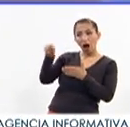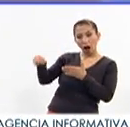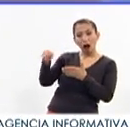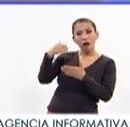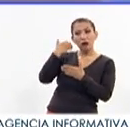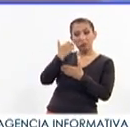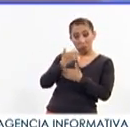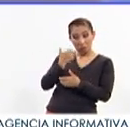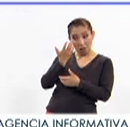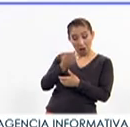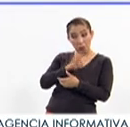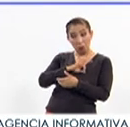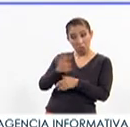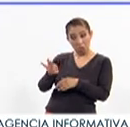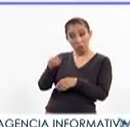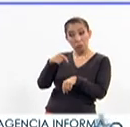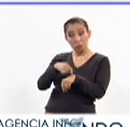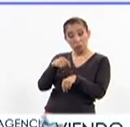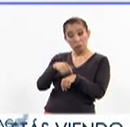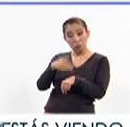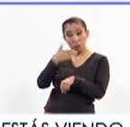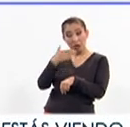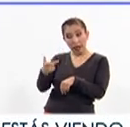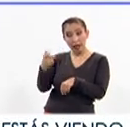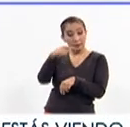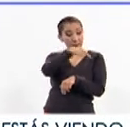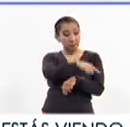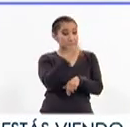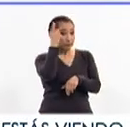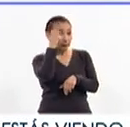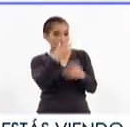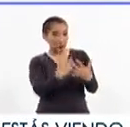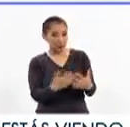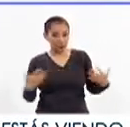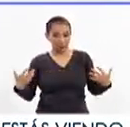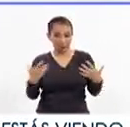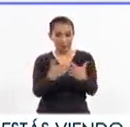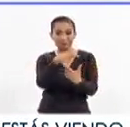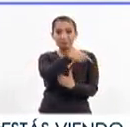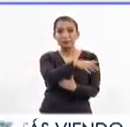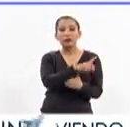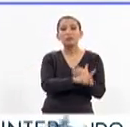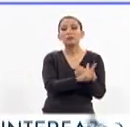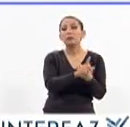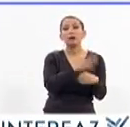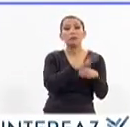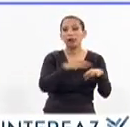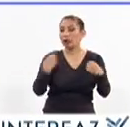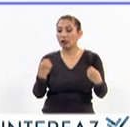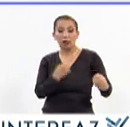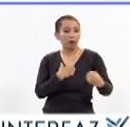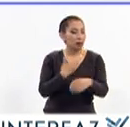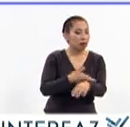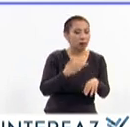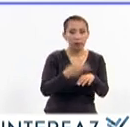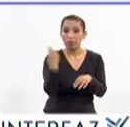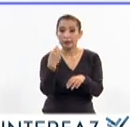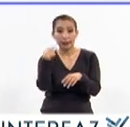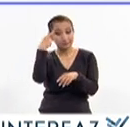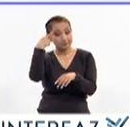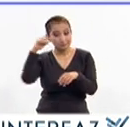piensa y que tiene los tiempos también que el industrial maneja, porque el industrial tiene problemas con soluciones que